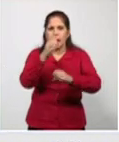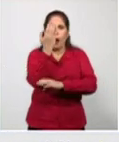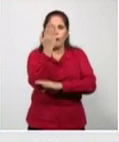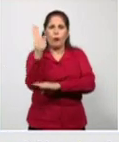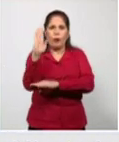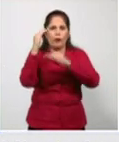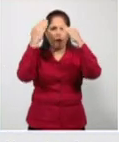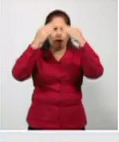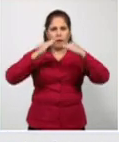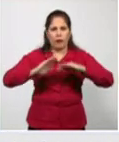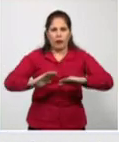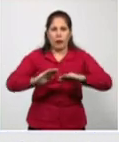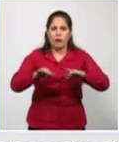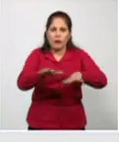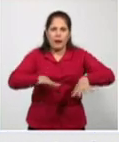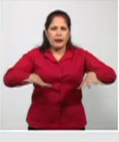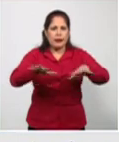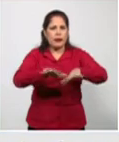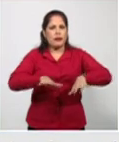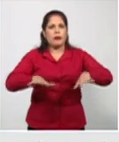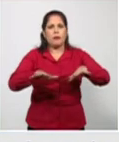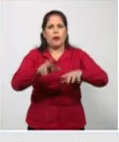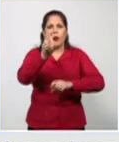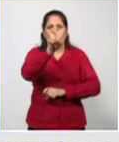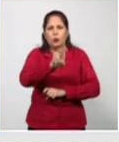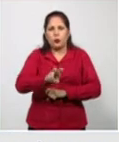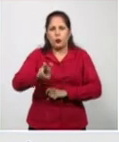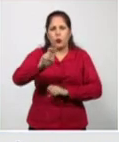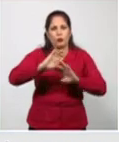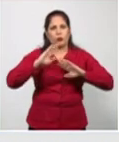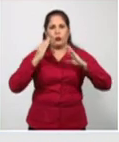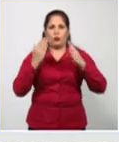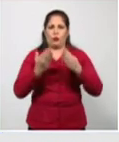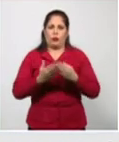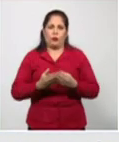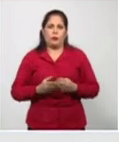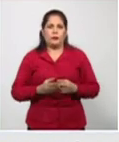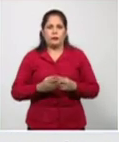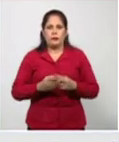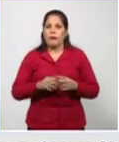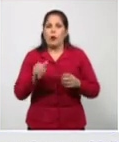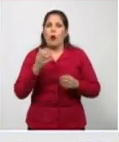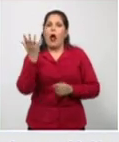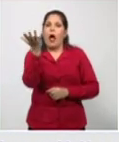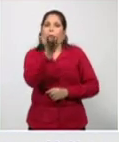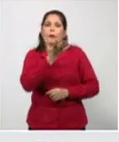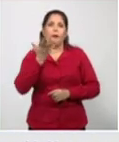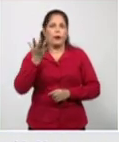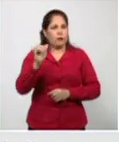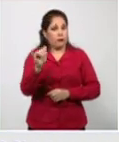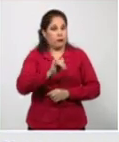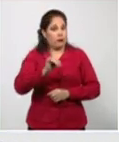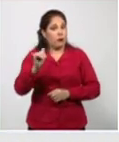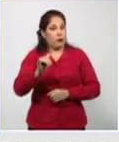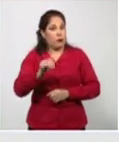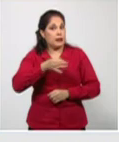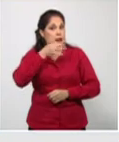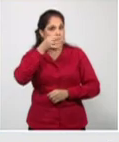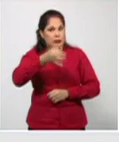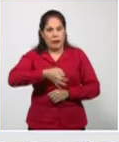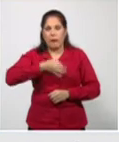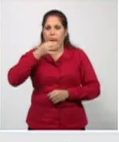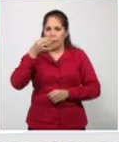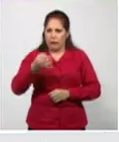indica, independientemente de que desinfección también del ambiente, aunque se plantea que